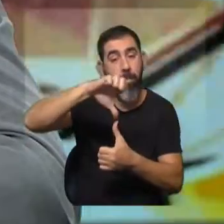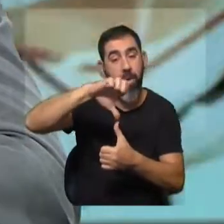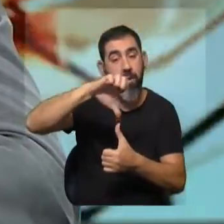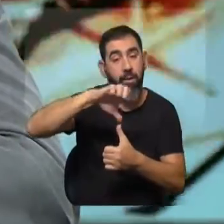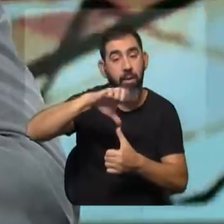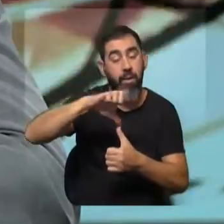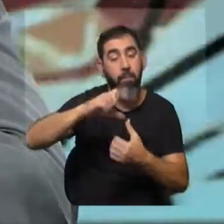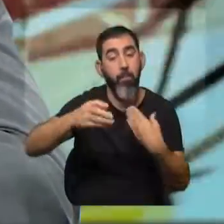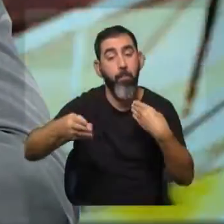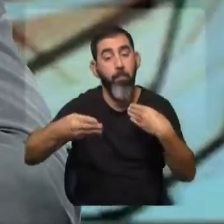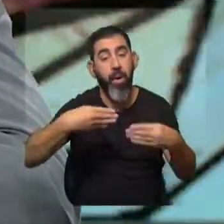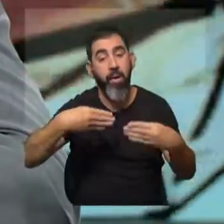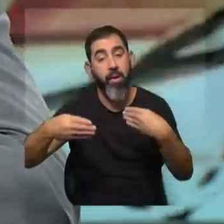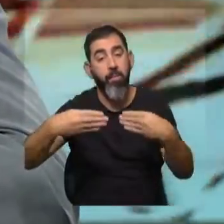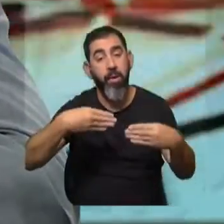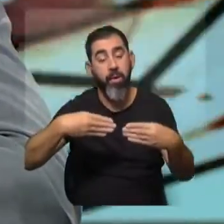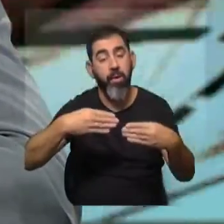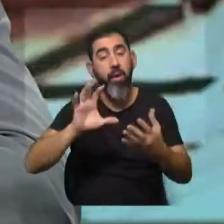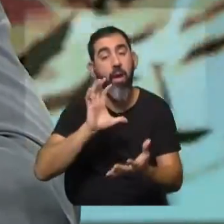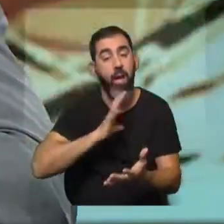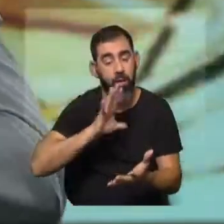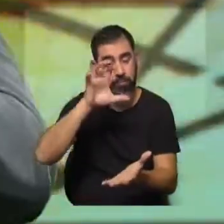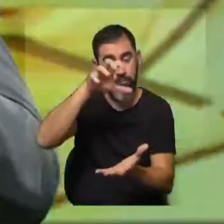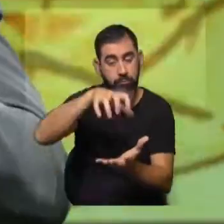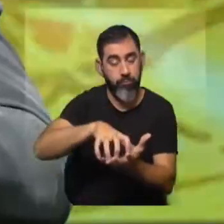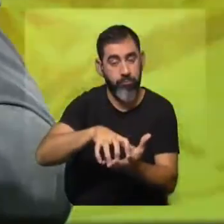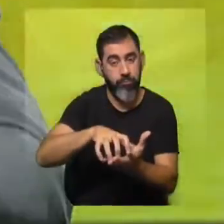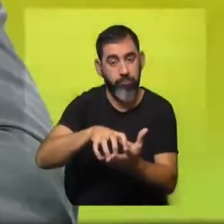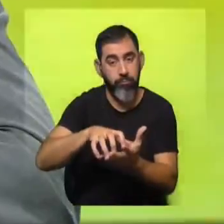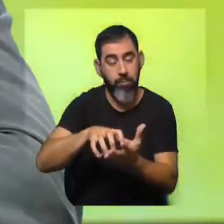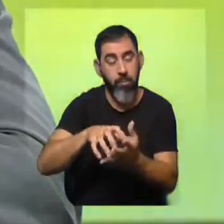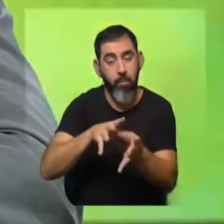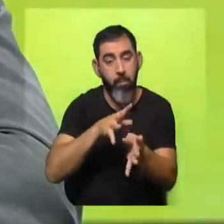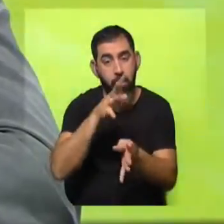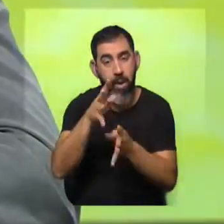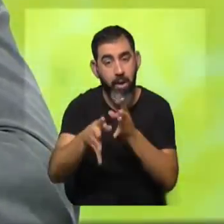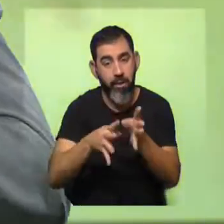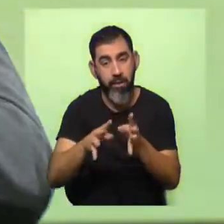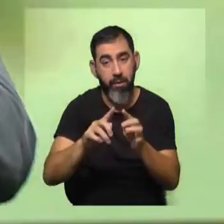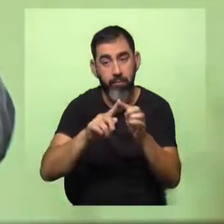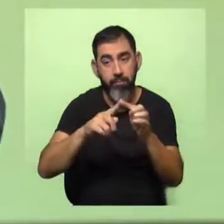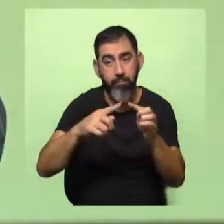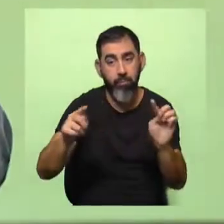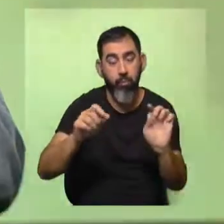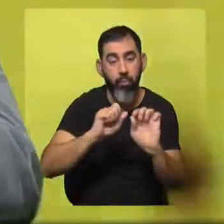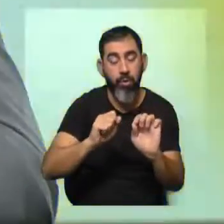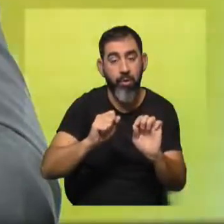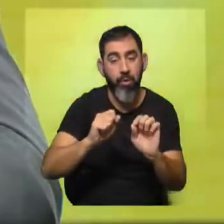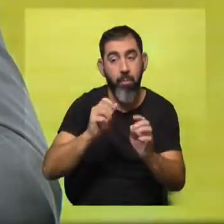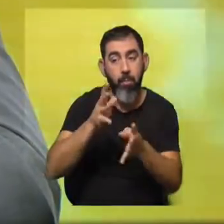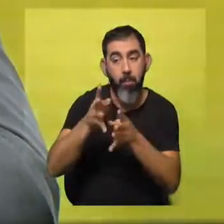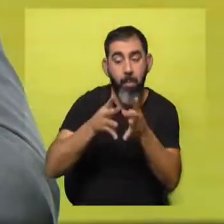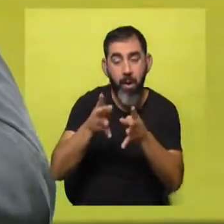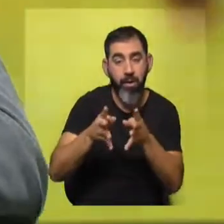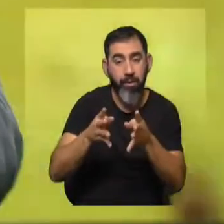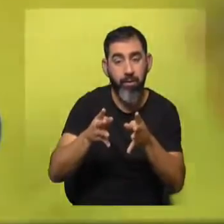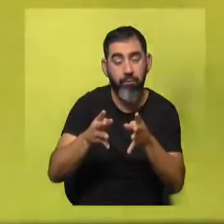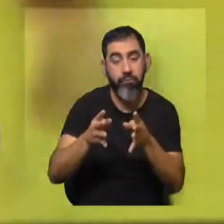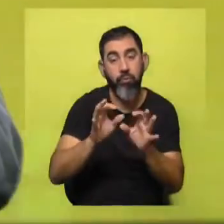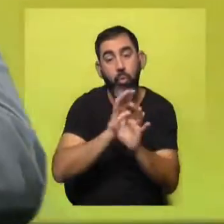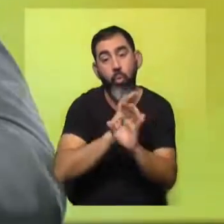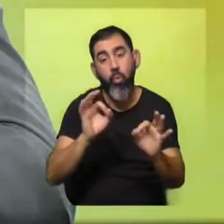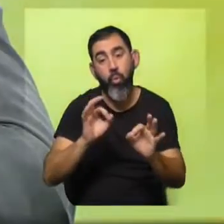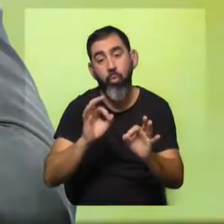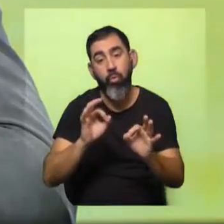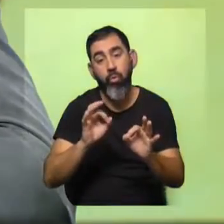en Panamá hay una instalación con irradiadores, ¿sí?, que pueden ser con fuentes radiactivas o pueden